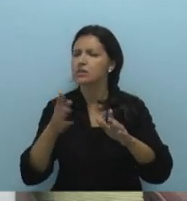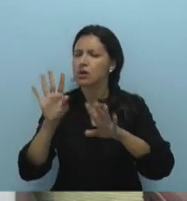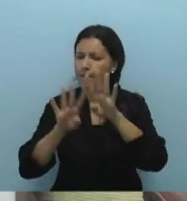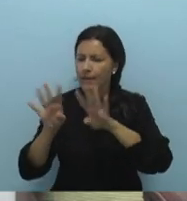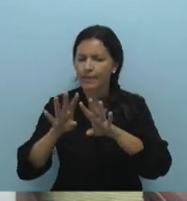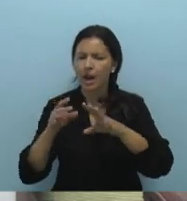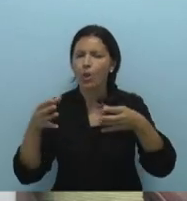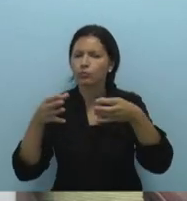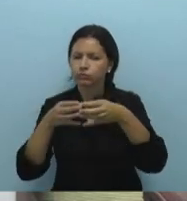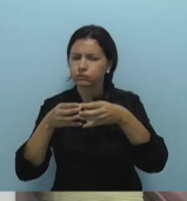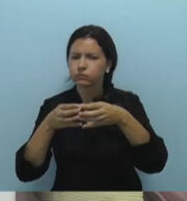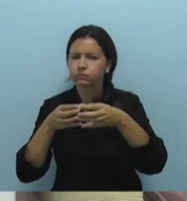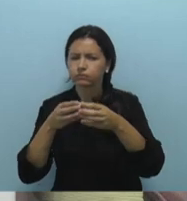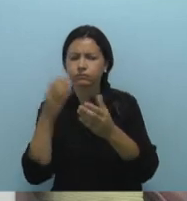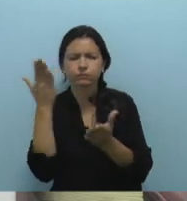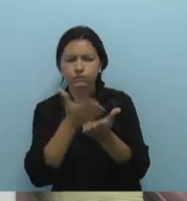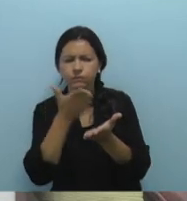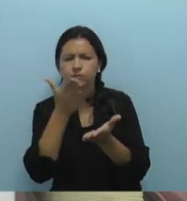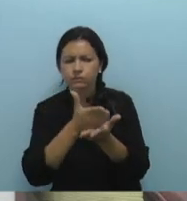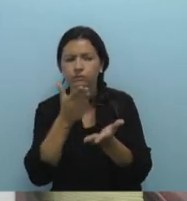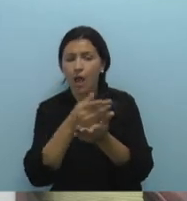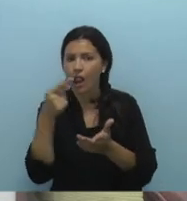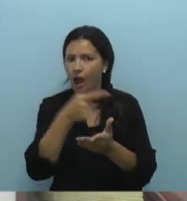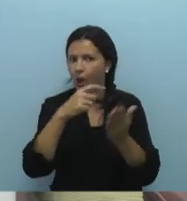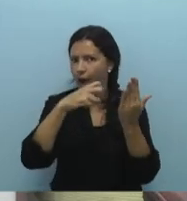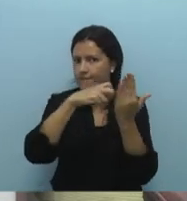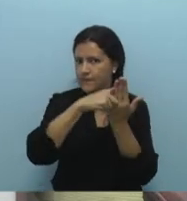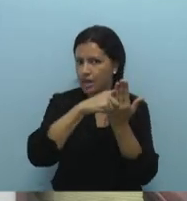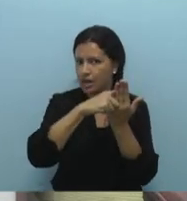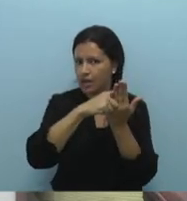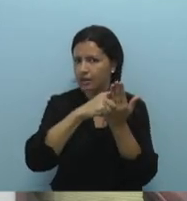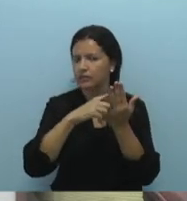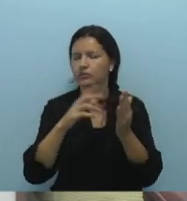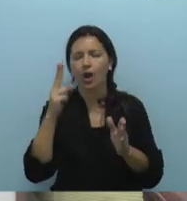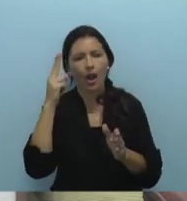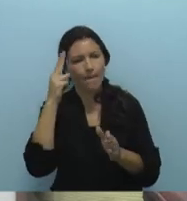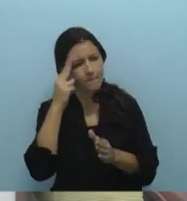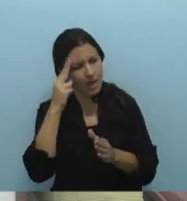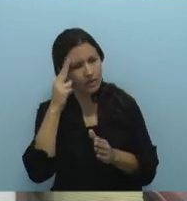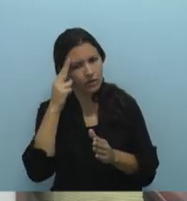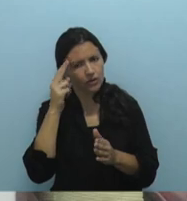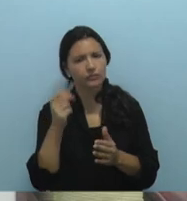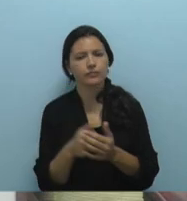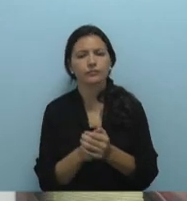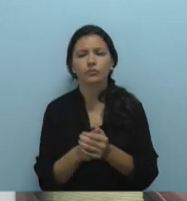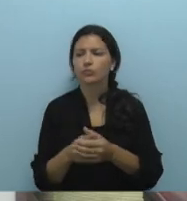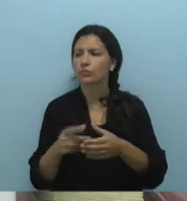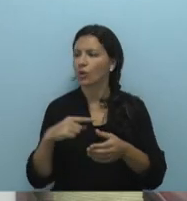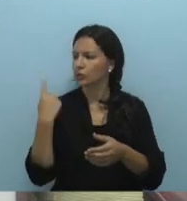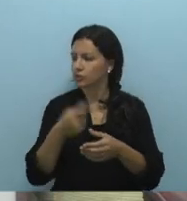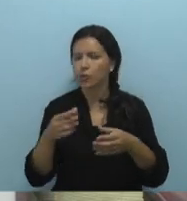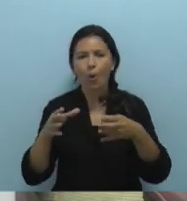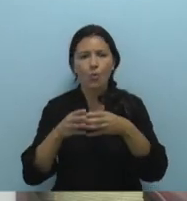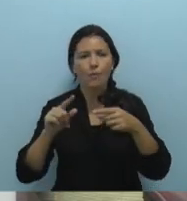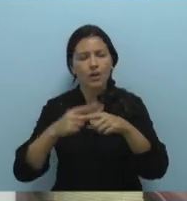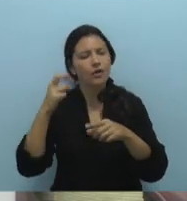están involucrados en este caso de juego clandestino. Todo mi respeto, todo el respeto de nuestro bloque